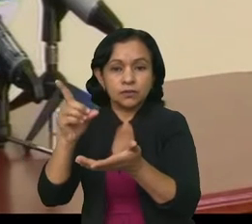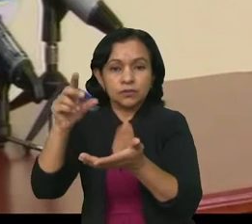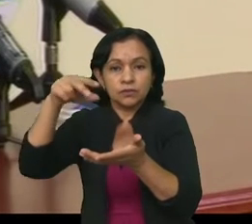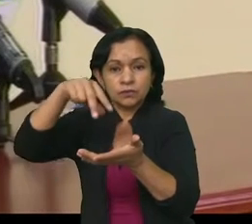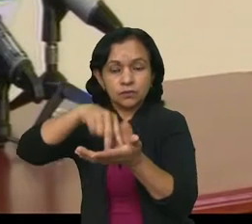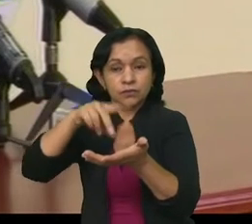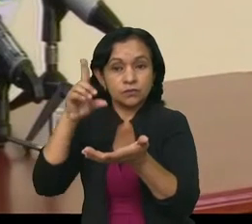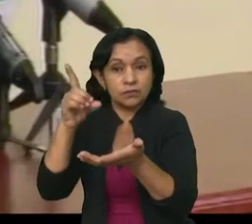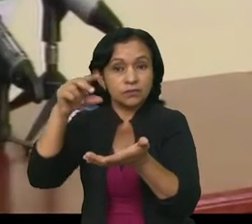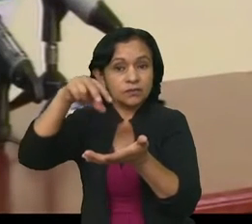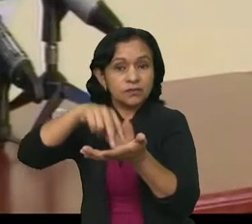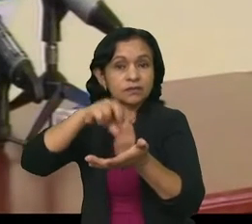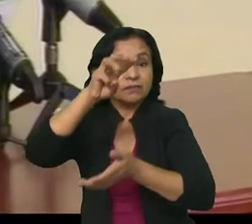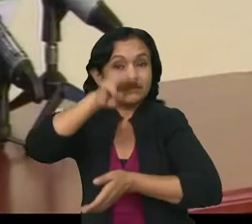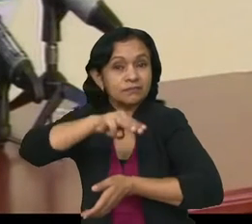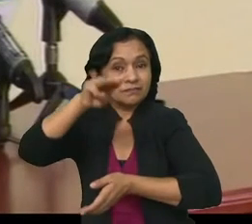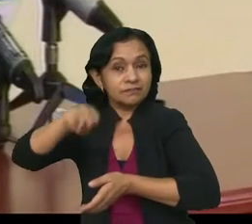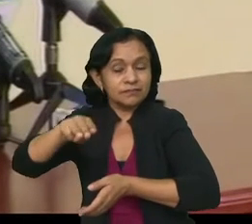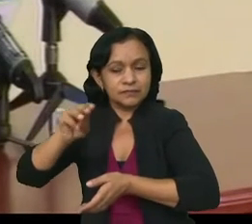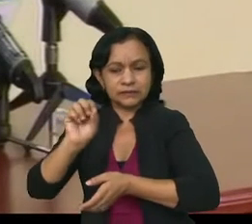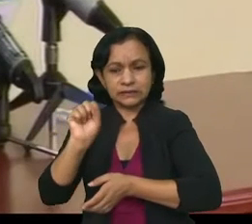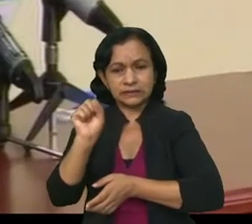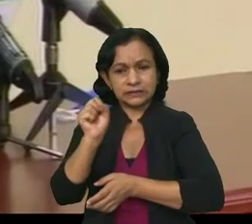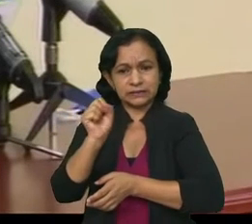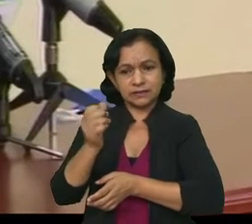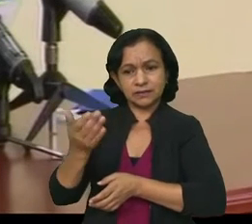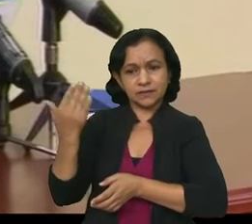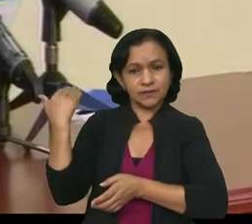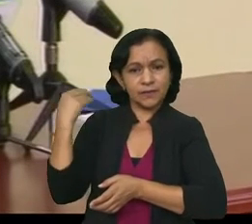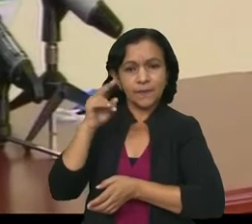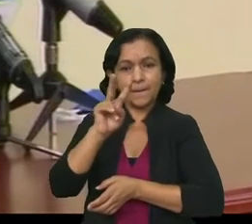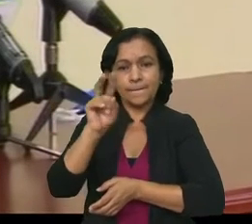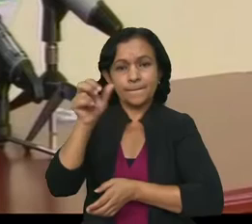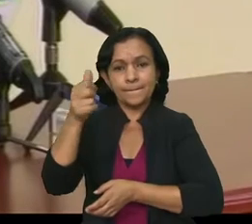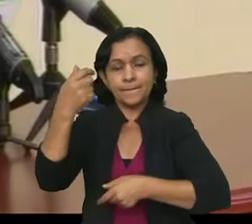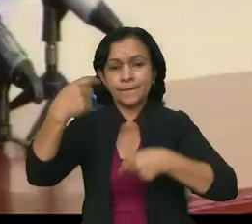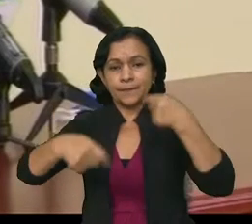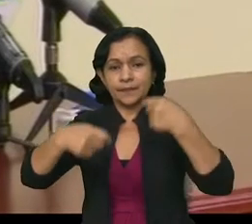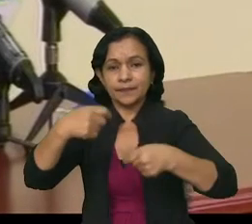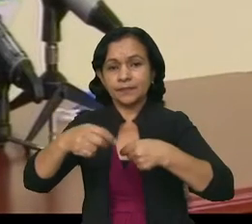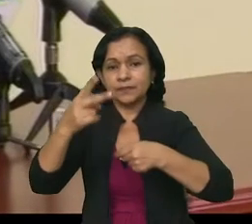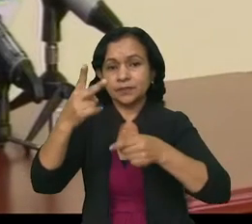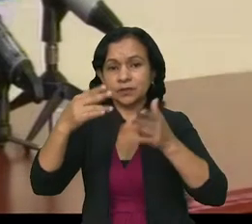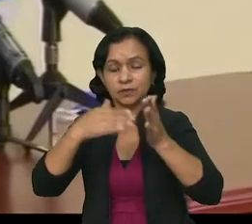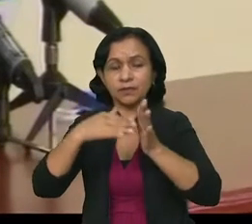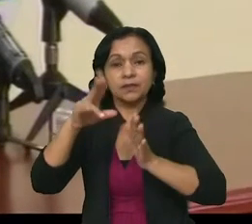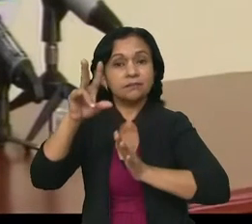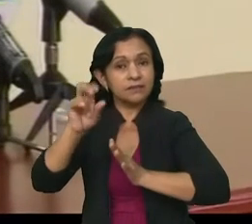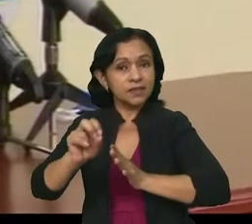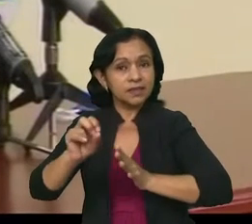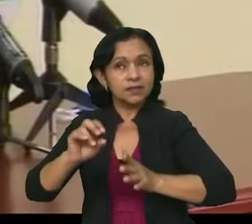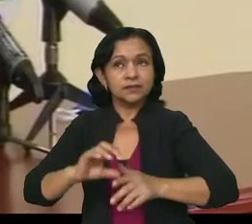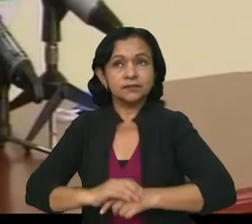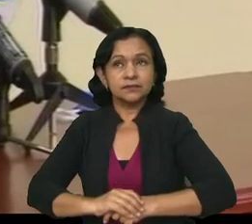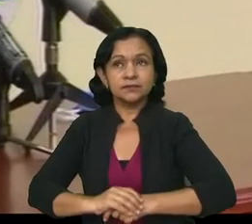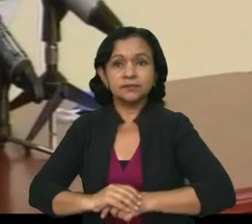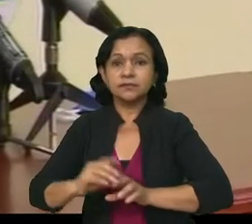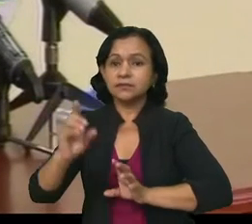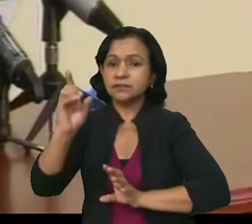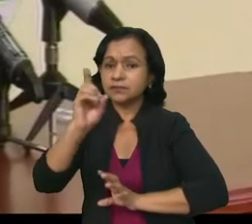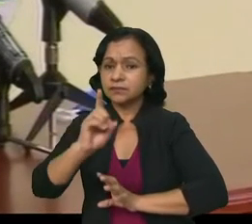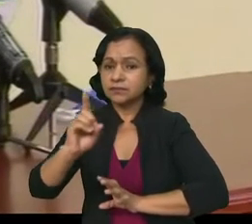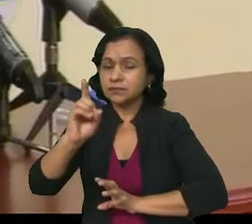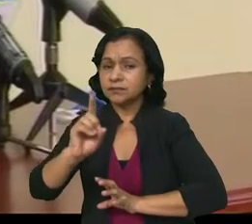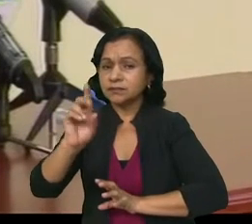Matagalpa, cometido el sábado 26 de septiembre del año 2020. El día domingo